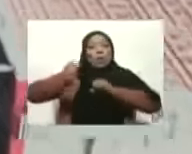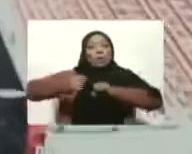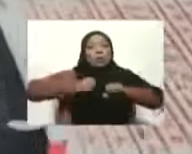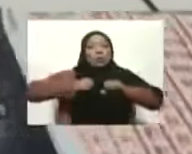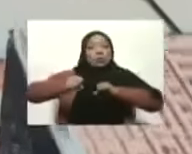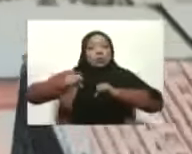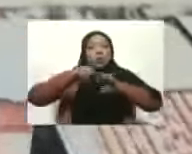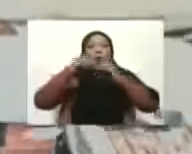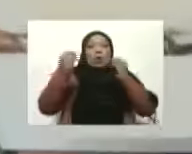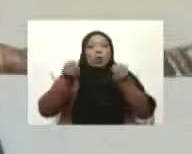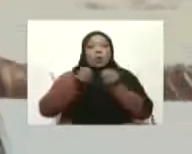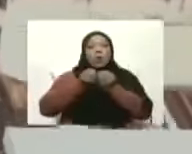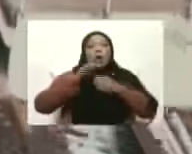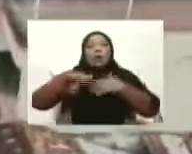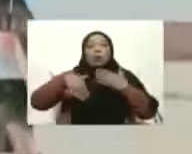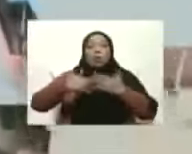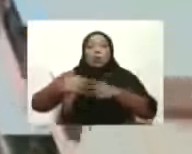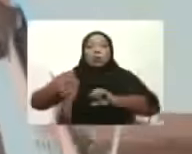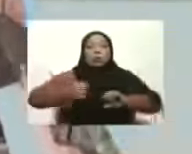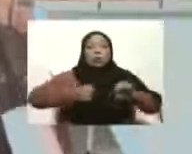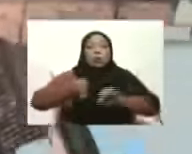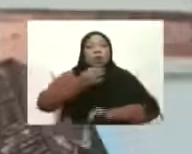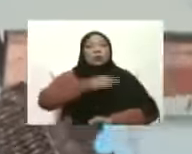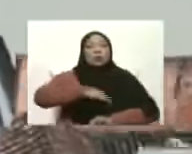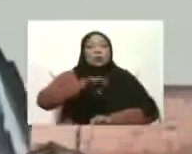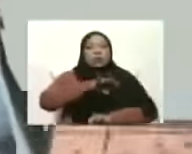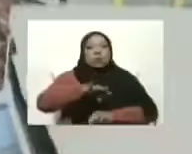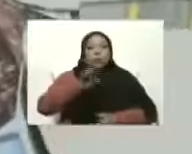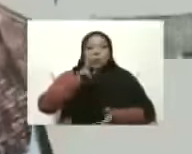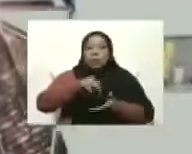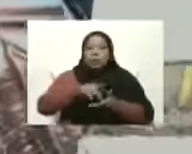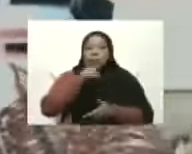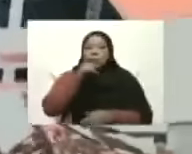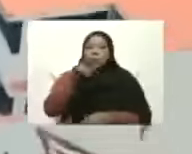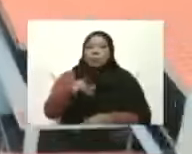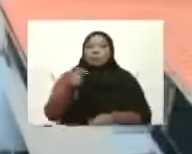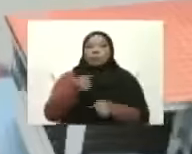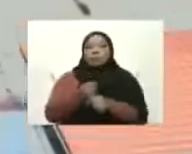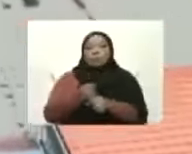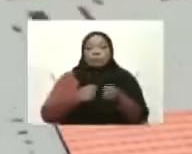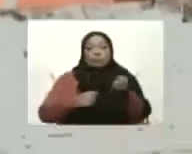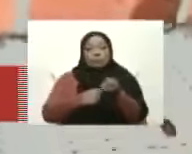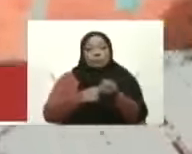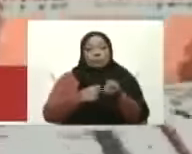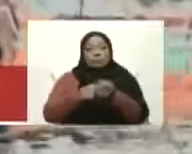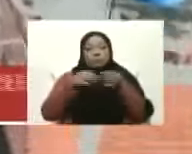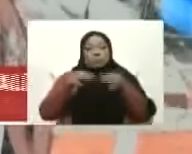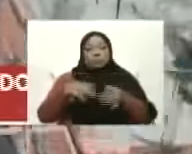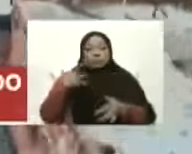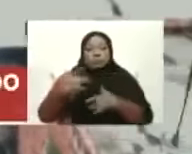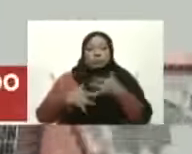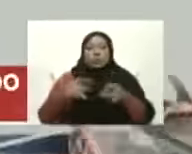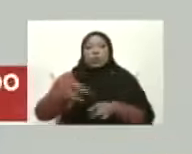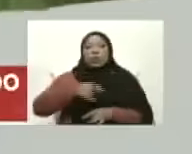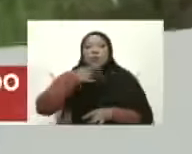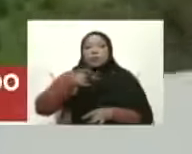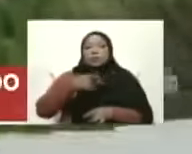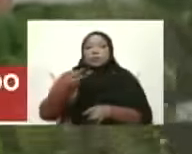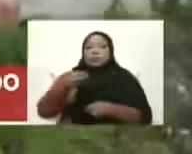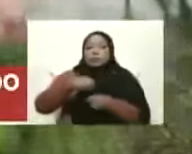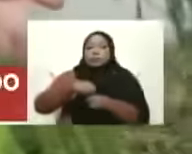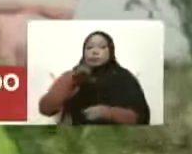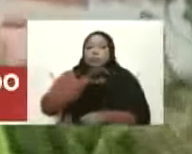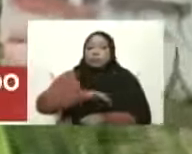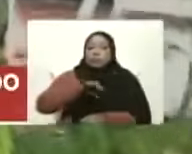popular, sino los movimientos sociales que se despliegan para dar también el respaldo a esta política de inclusión social